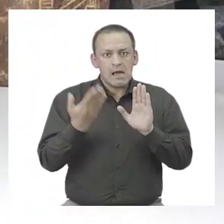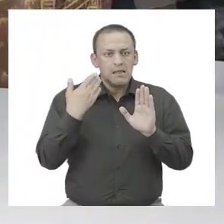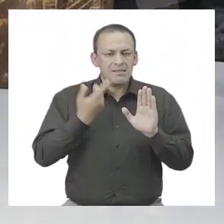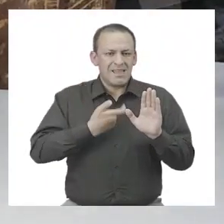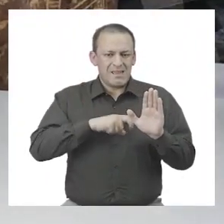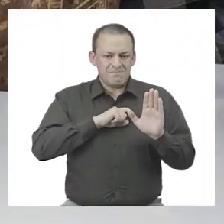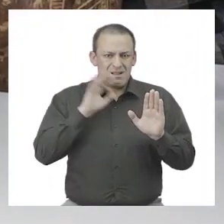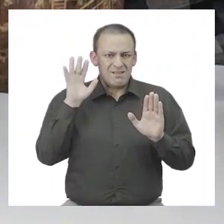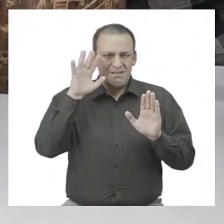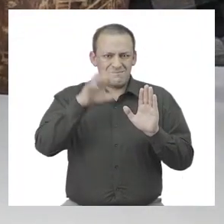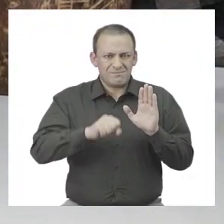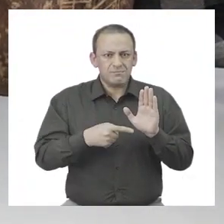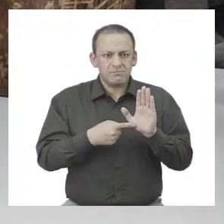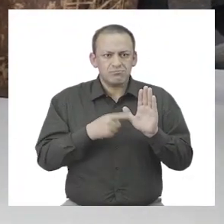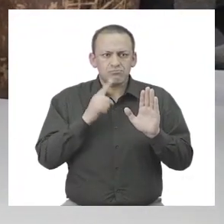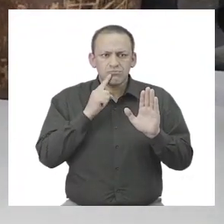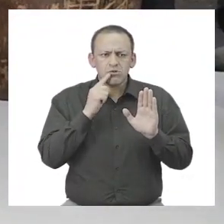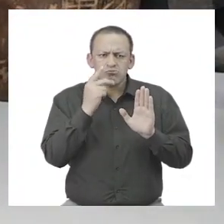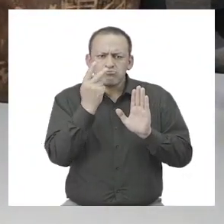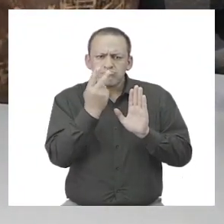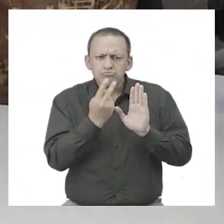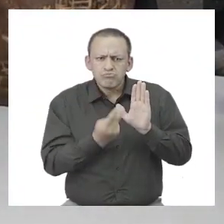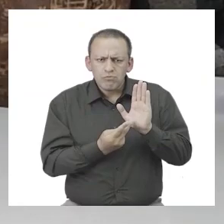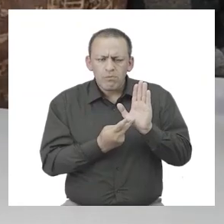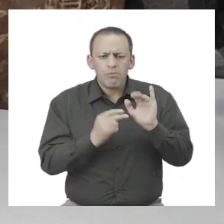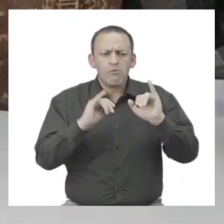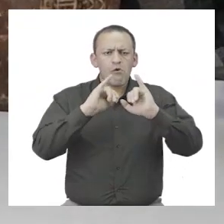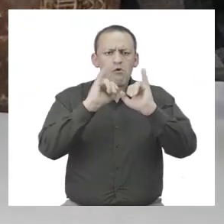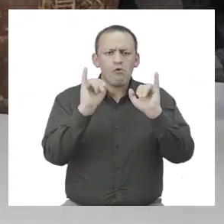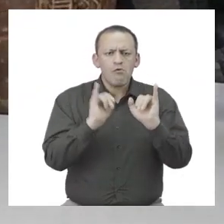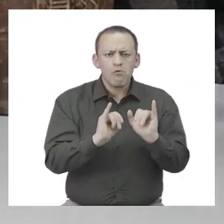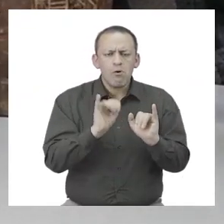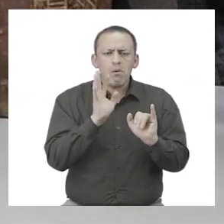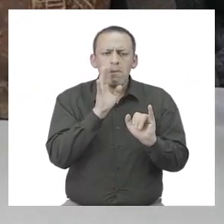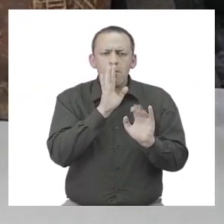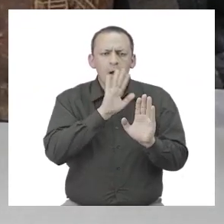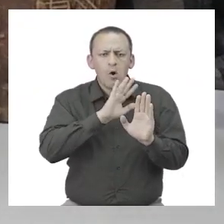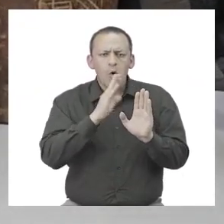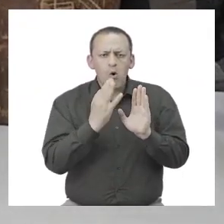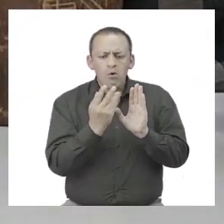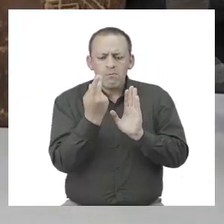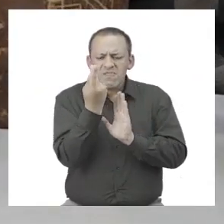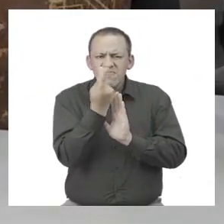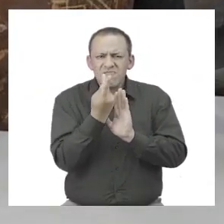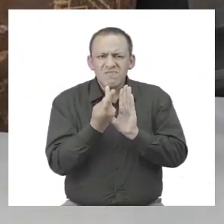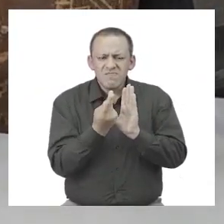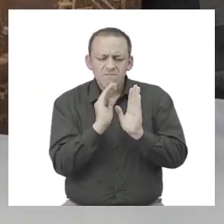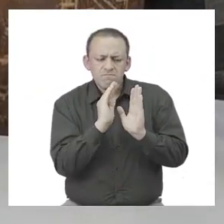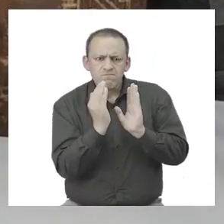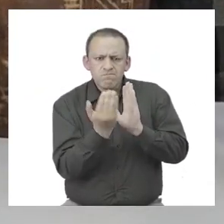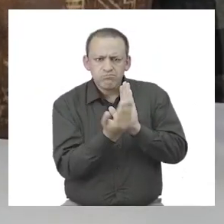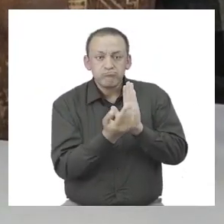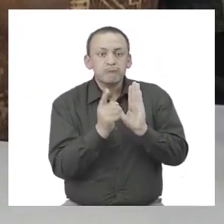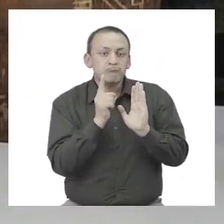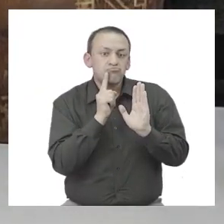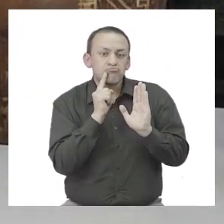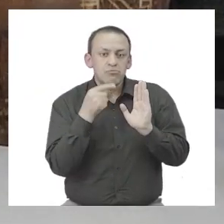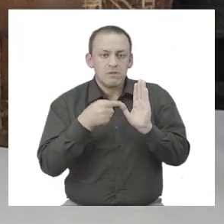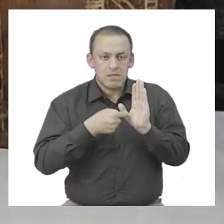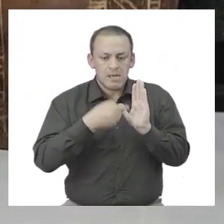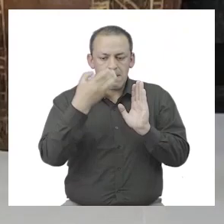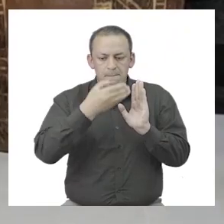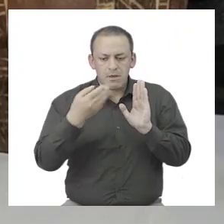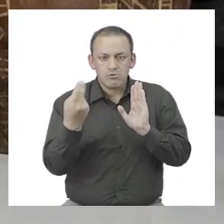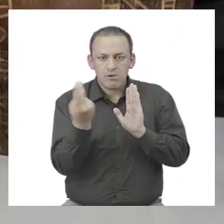colonial, donde podemos ver, ¿no es cierto?, ciertas transformaciones estilísticas, la policromía y personajes coloniales,